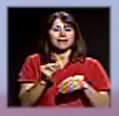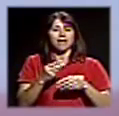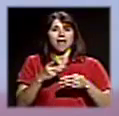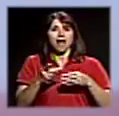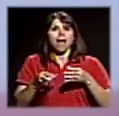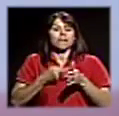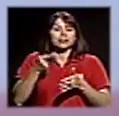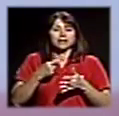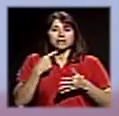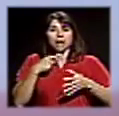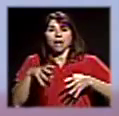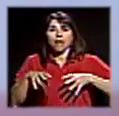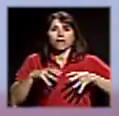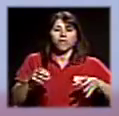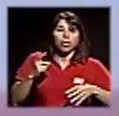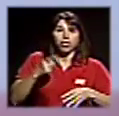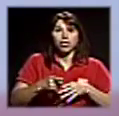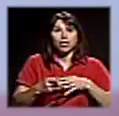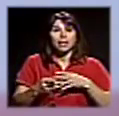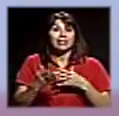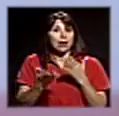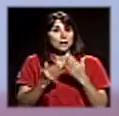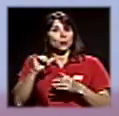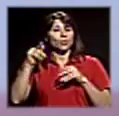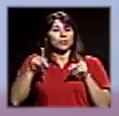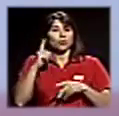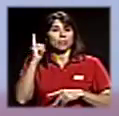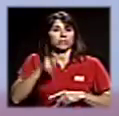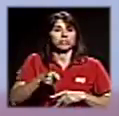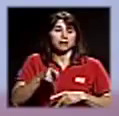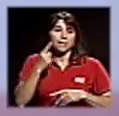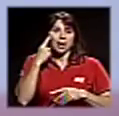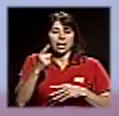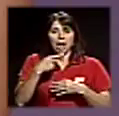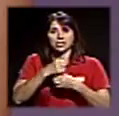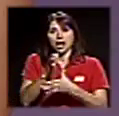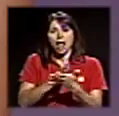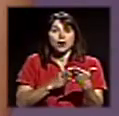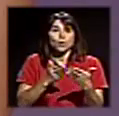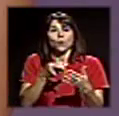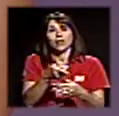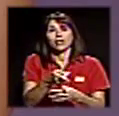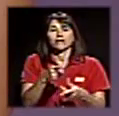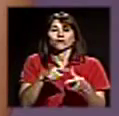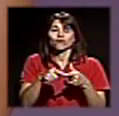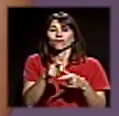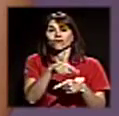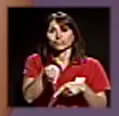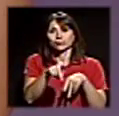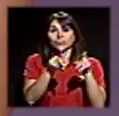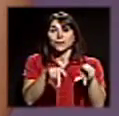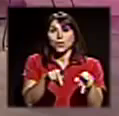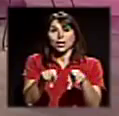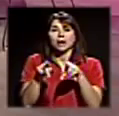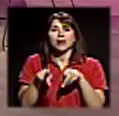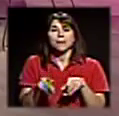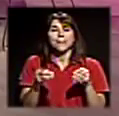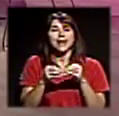puede ser que haya sido obligado incluso a tomar esa decisión. Entonces, es una población un poco más,